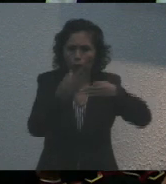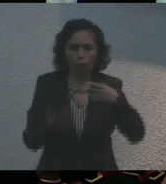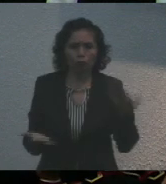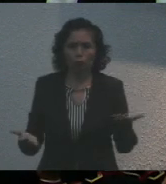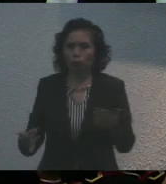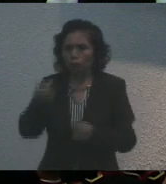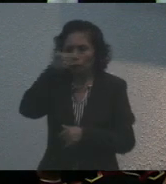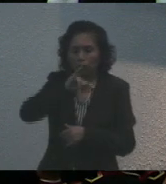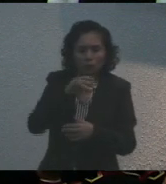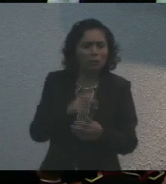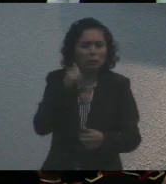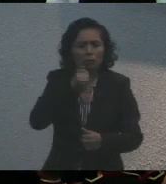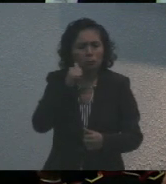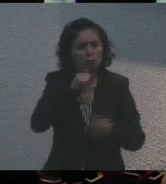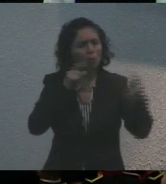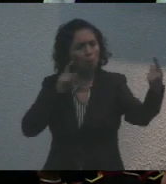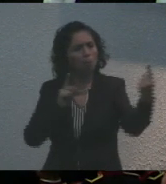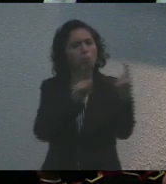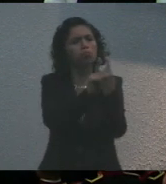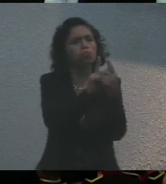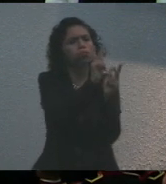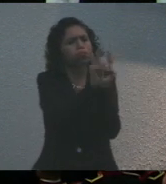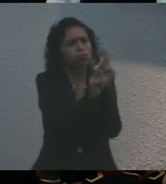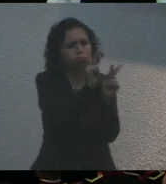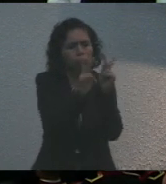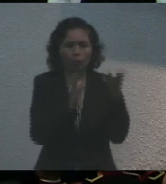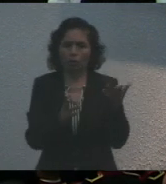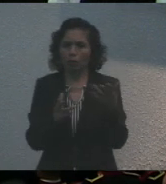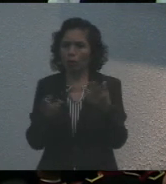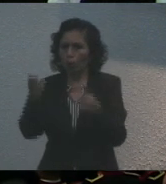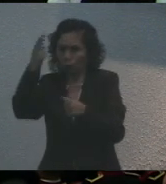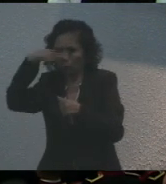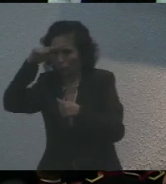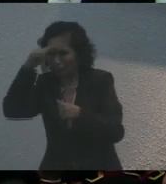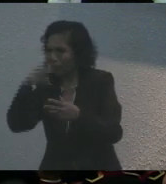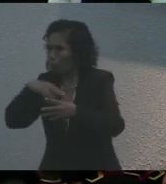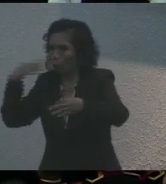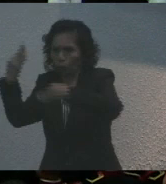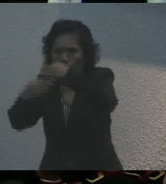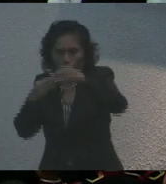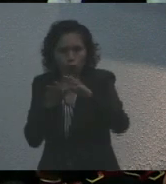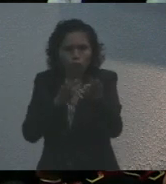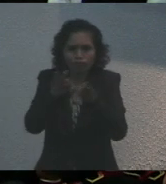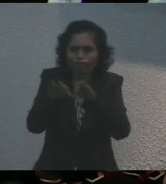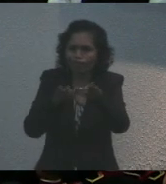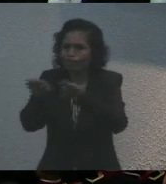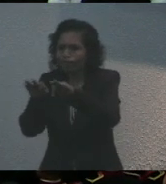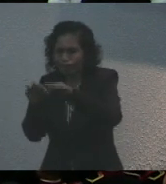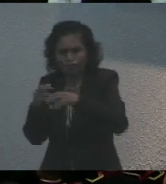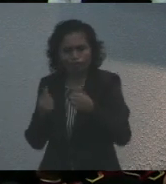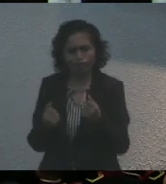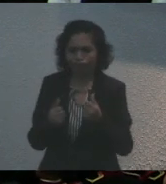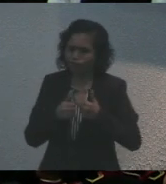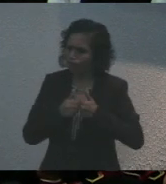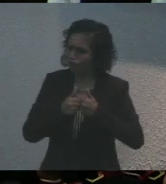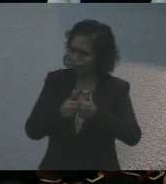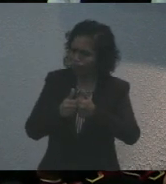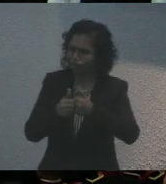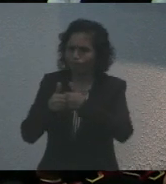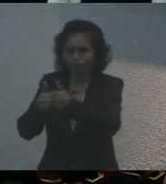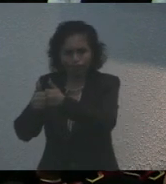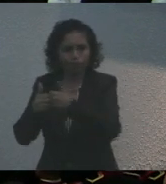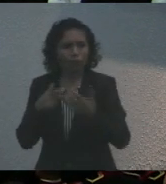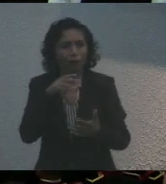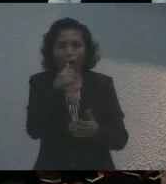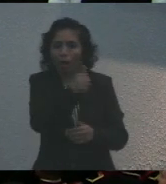hablo constantemente, al almirante, con todos y cada uno de ustedes que trabajamos codo a codo, a cada una y cada